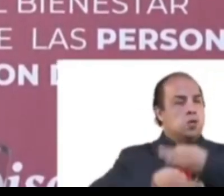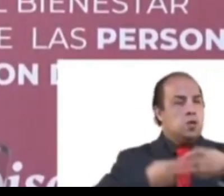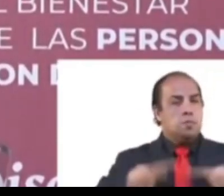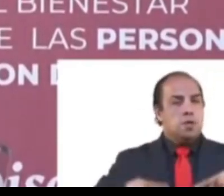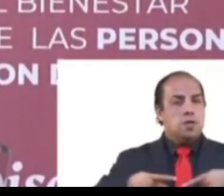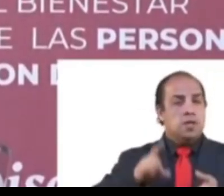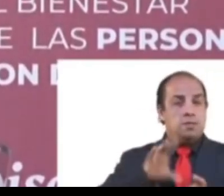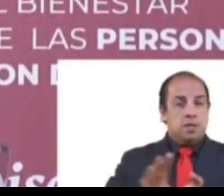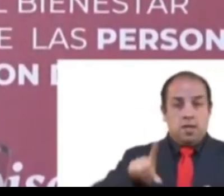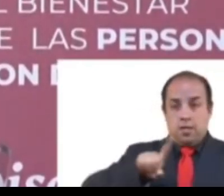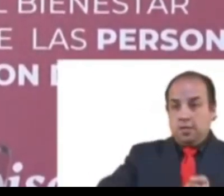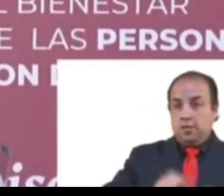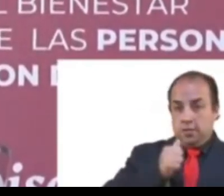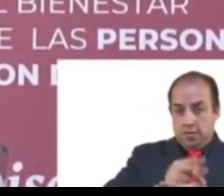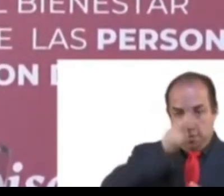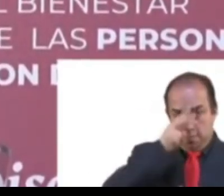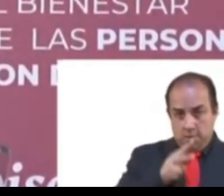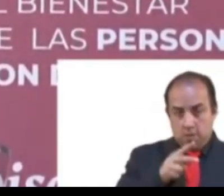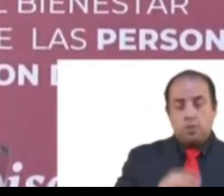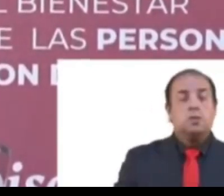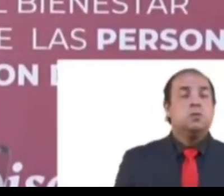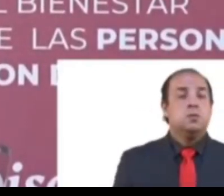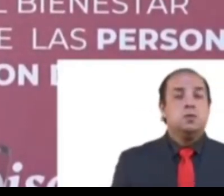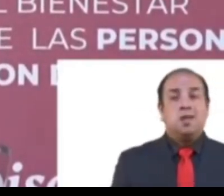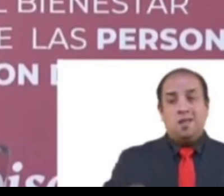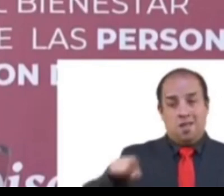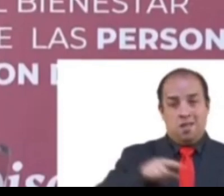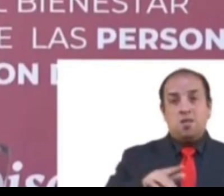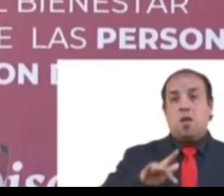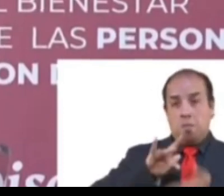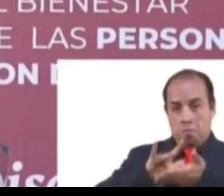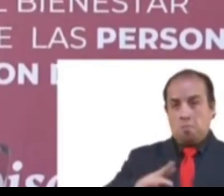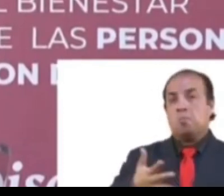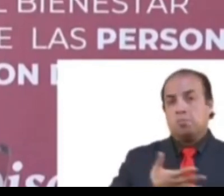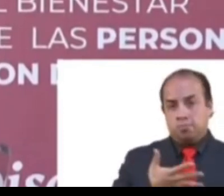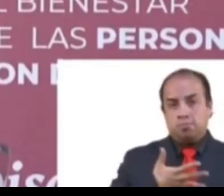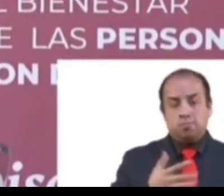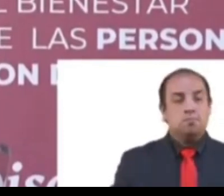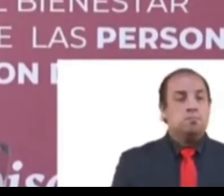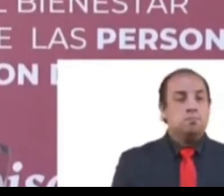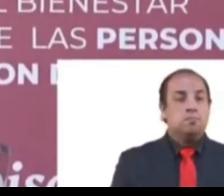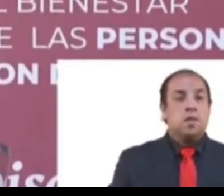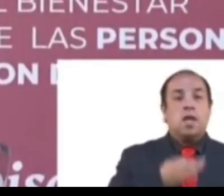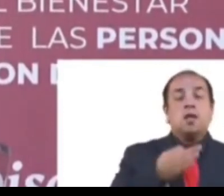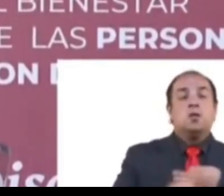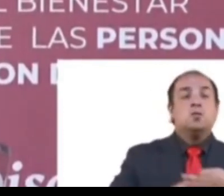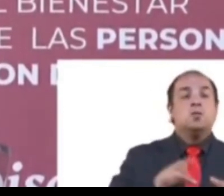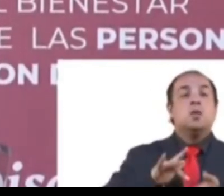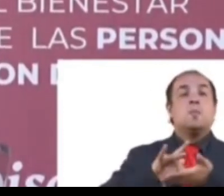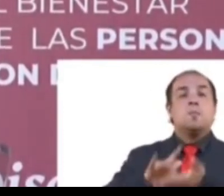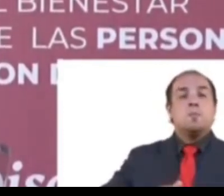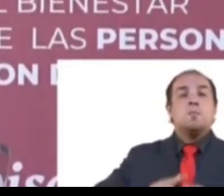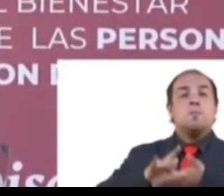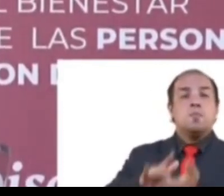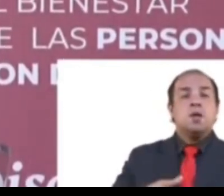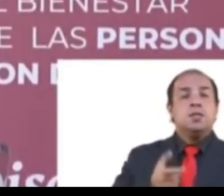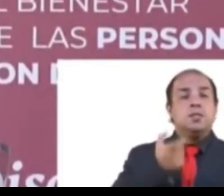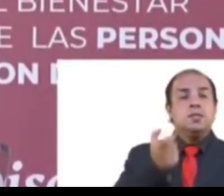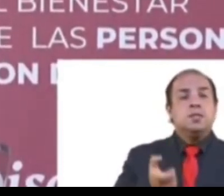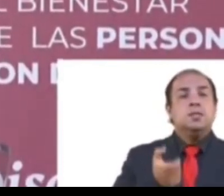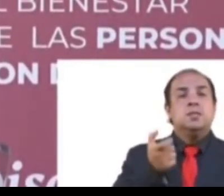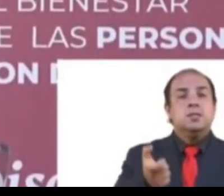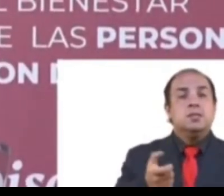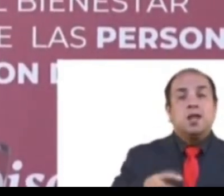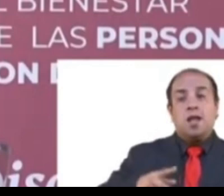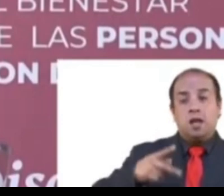en la Ciudad de México carezca de un apoyo que todos tengan este apoyo para que sus familias